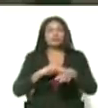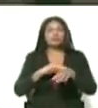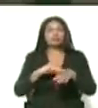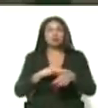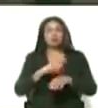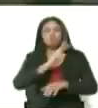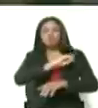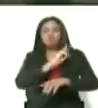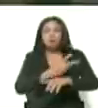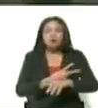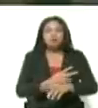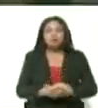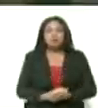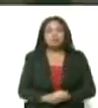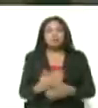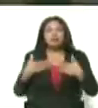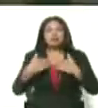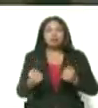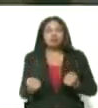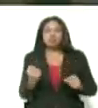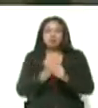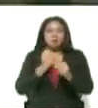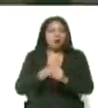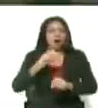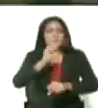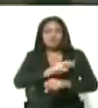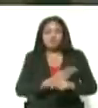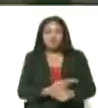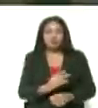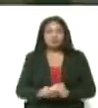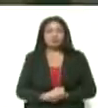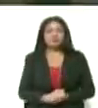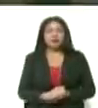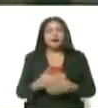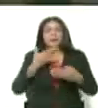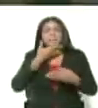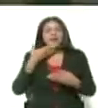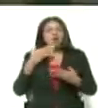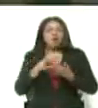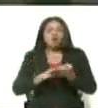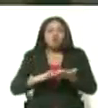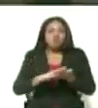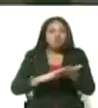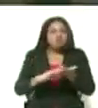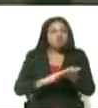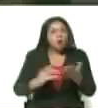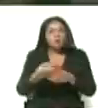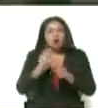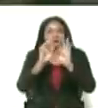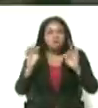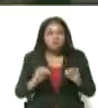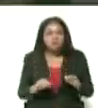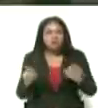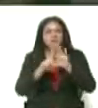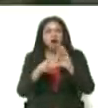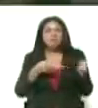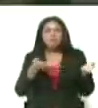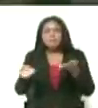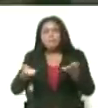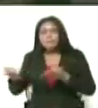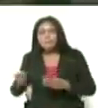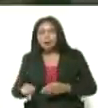Poder Popular para la Salud en aras de mejorar aún más y perfeccionar protocolos